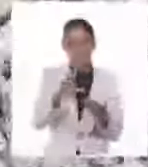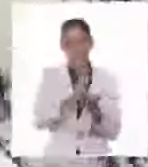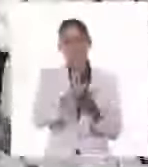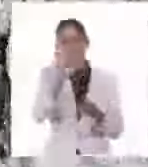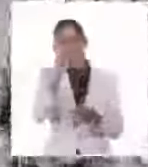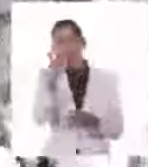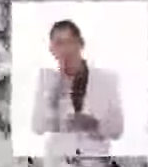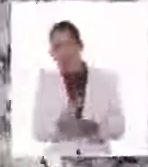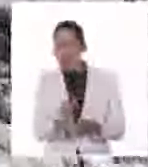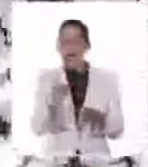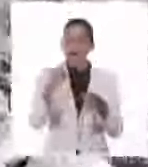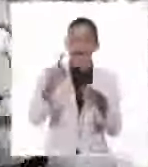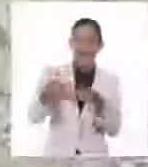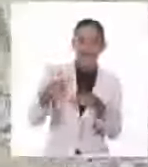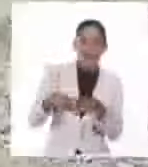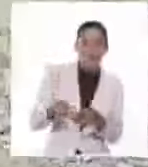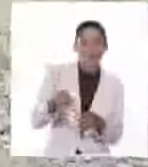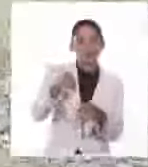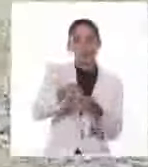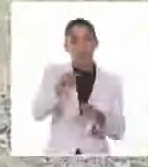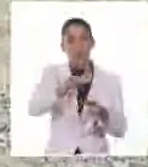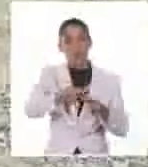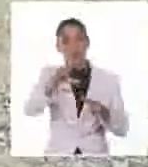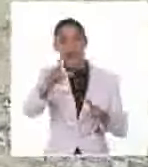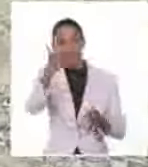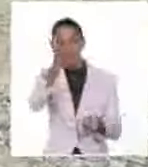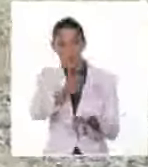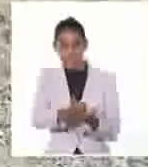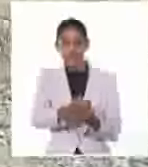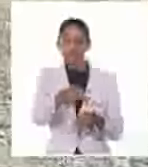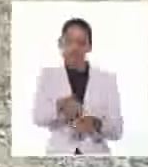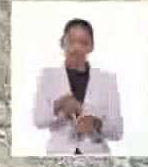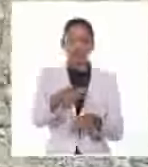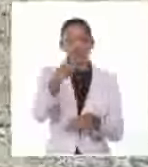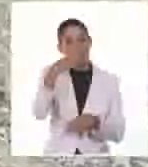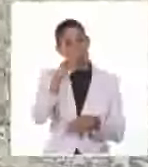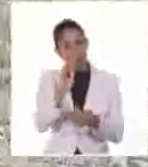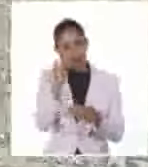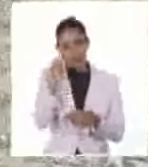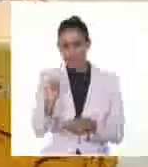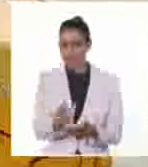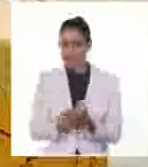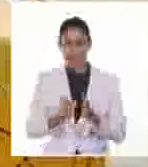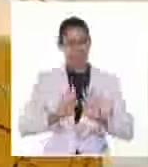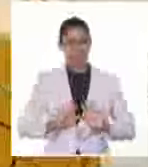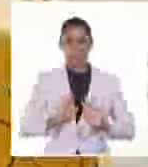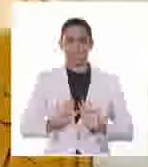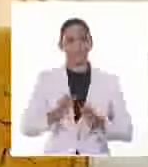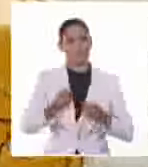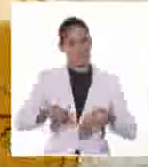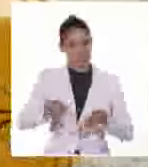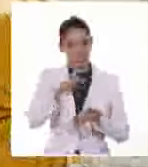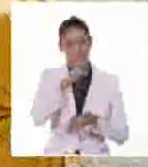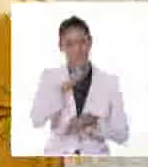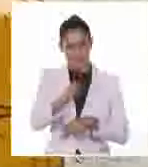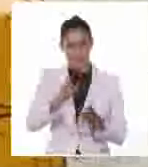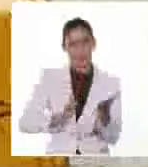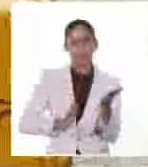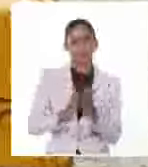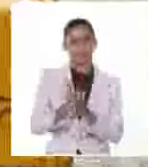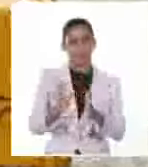en Rafael Freire y Providencia en Holguín. Los cubanos no se detienen en medio de las adversidades. El